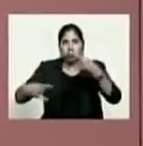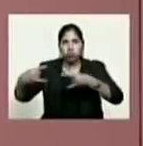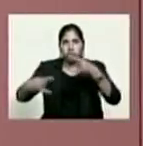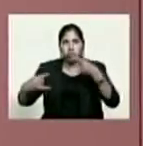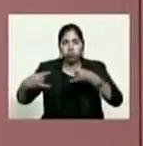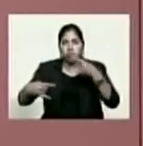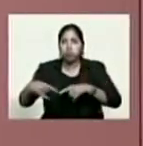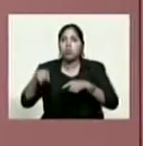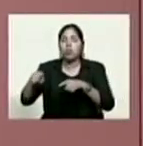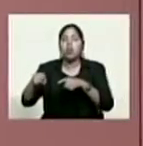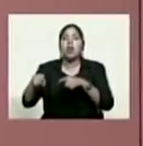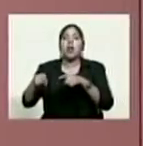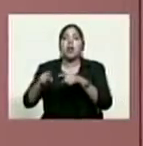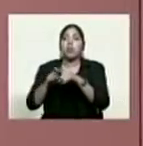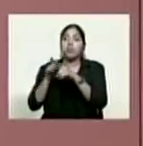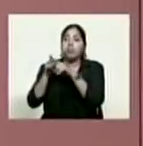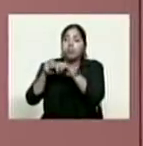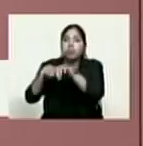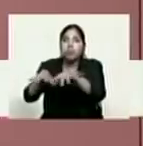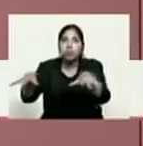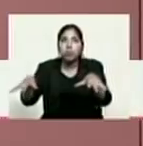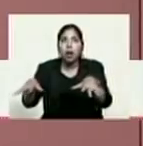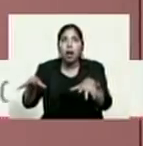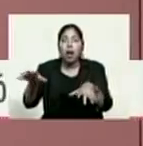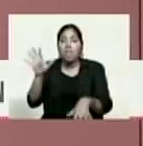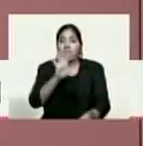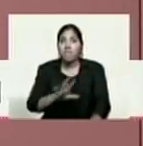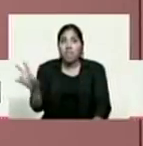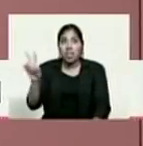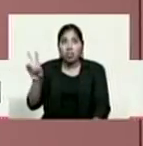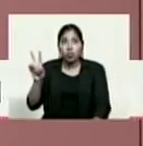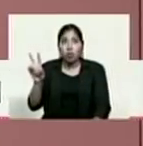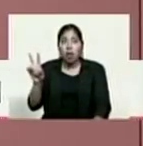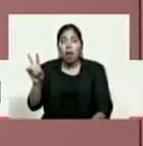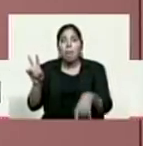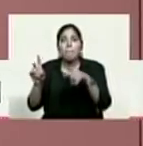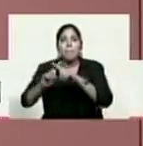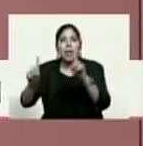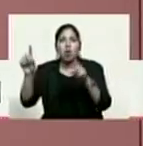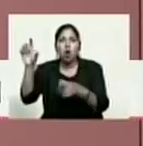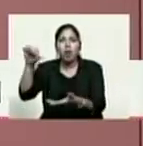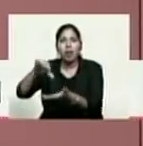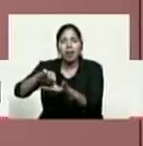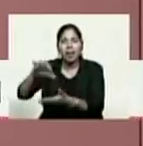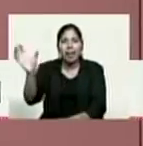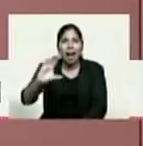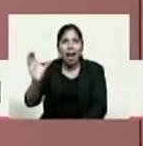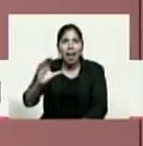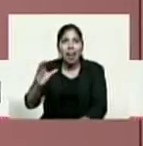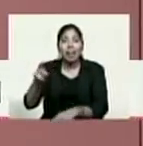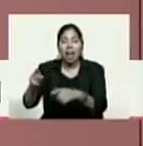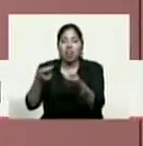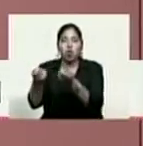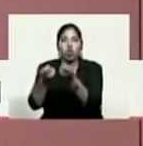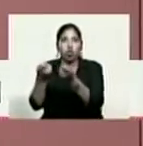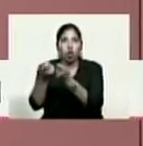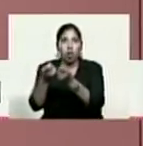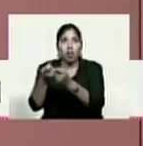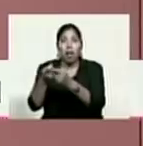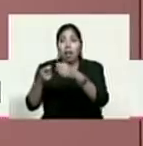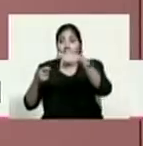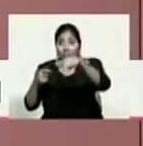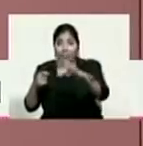Caracas. Ambos los atacaron. Y después, mientras estaban en el proceso